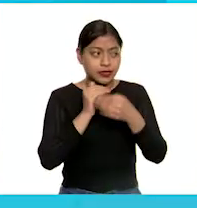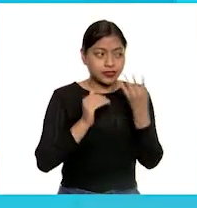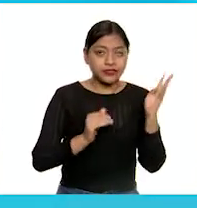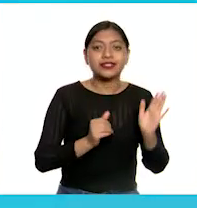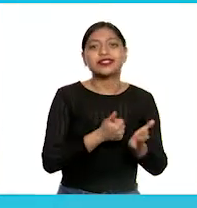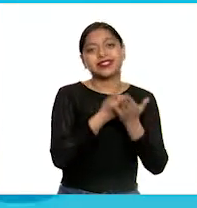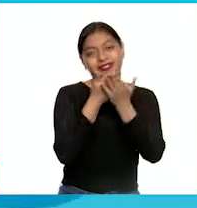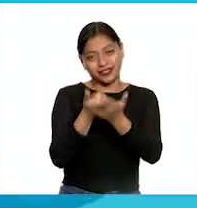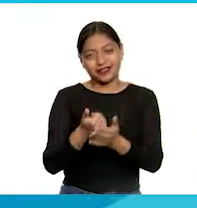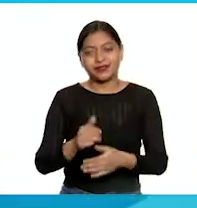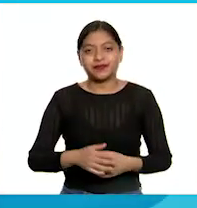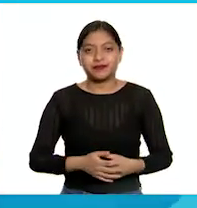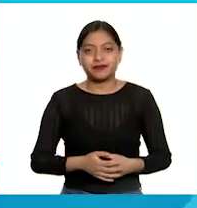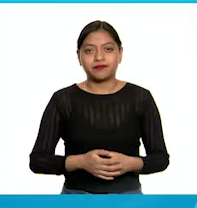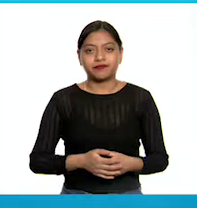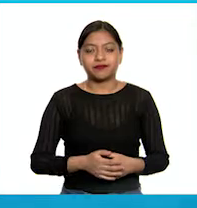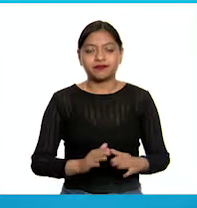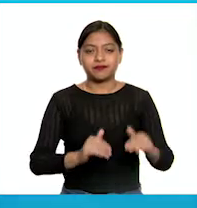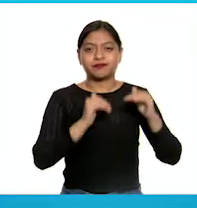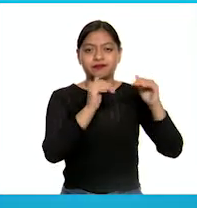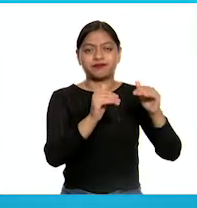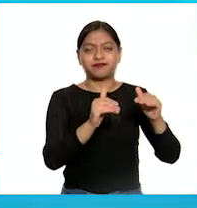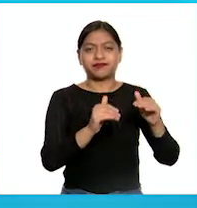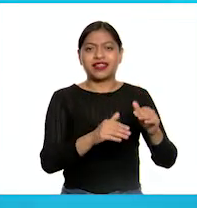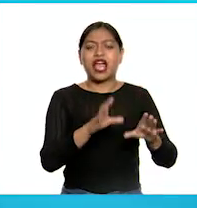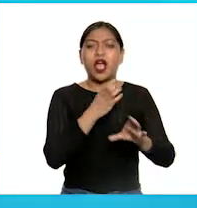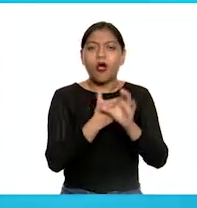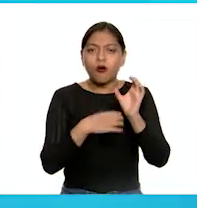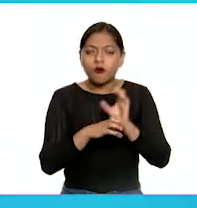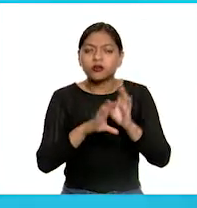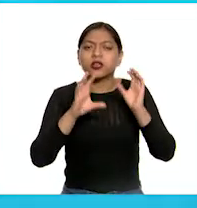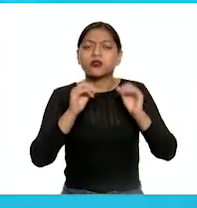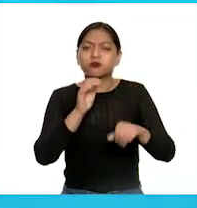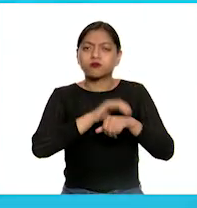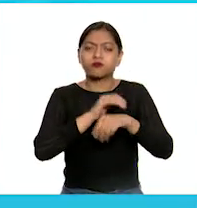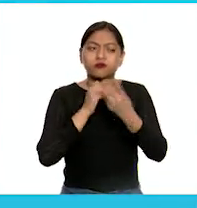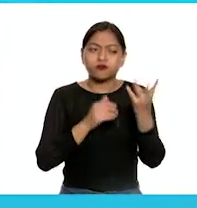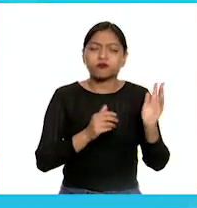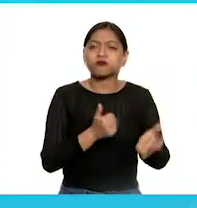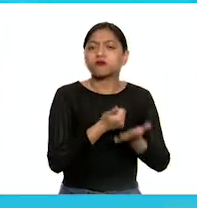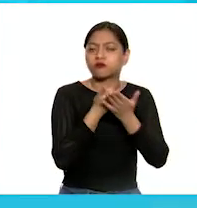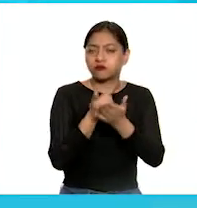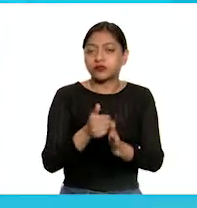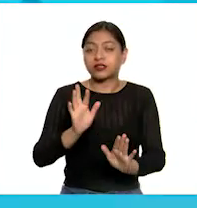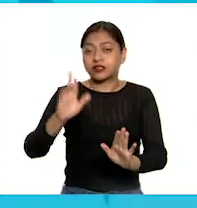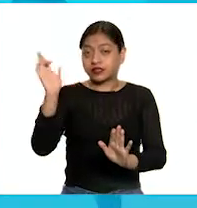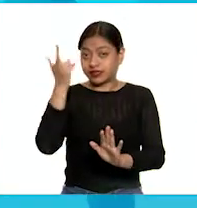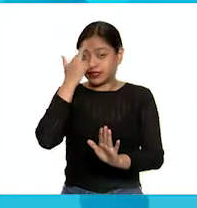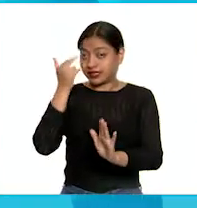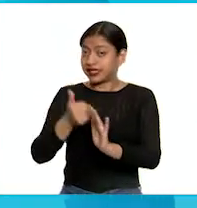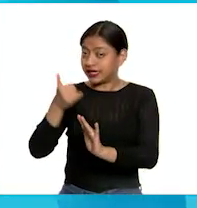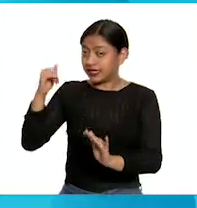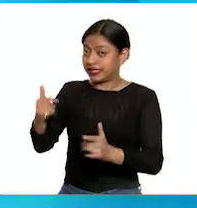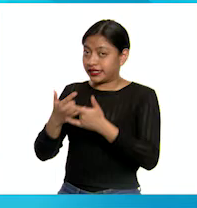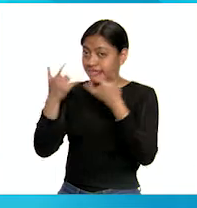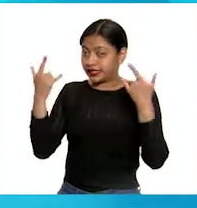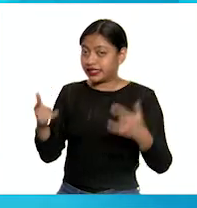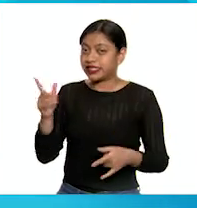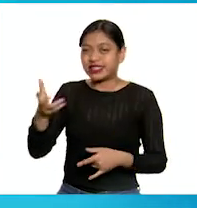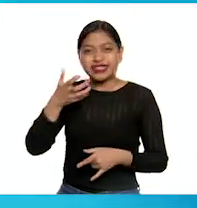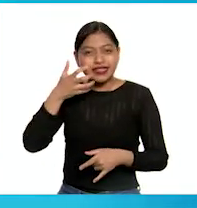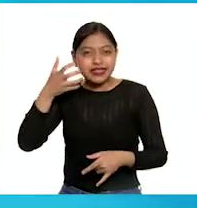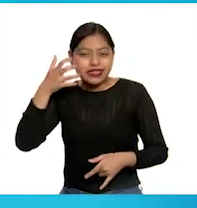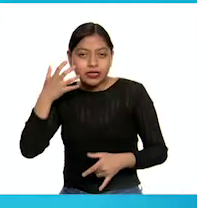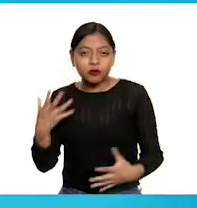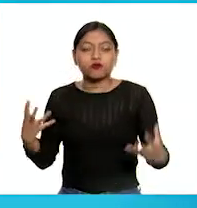agregando algo más. Objetos o amigos que lo ayudan. Recuerdan que Pili eligió en su historia a otro personaje